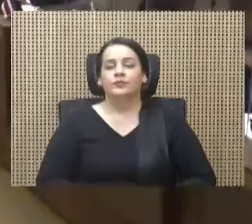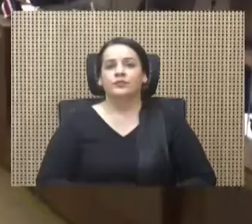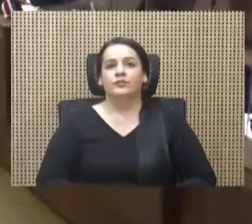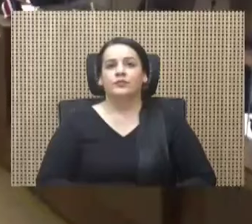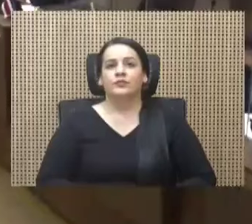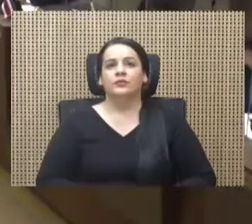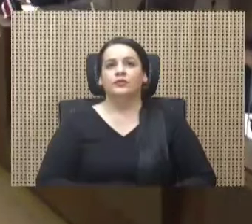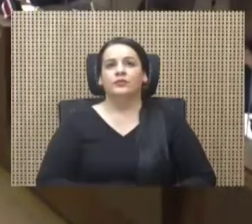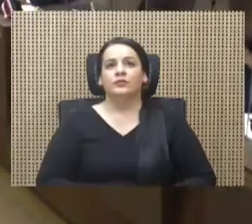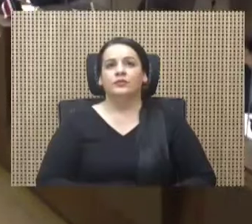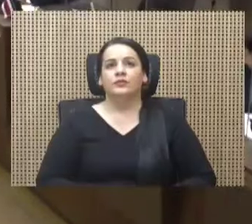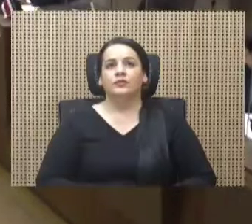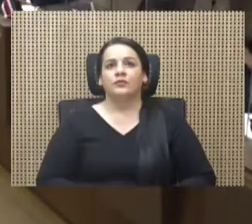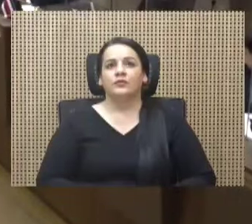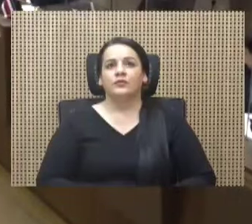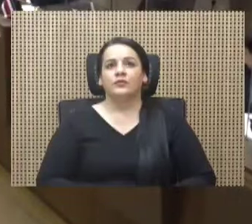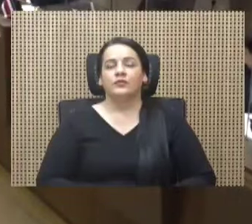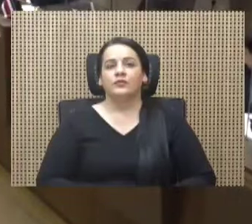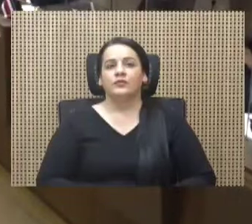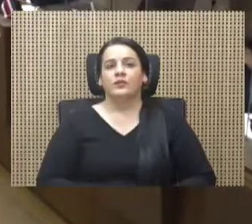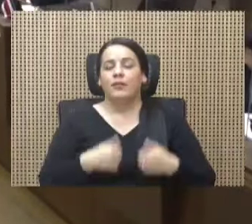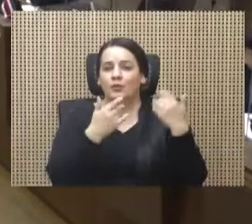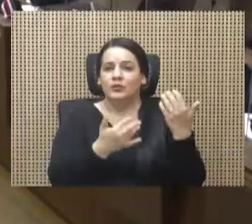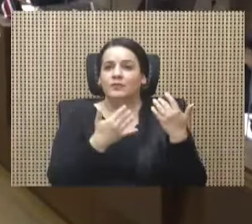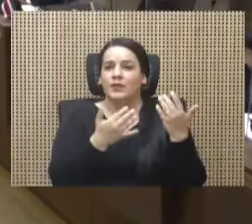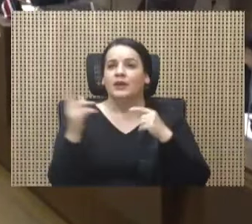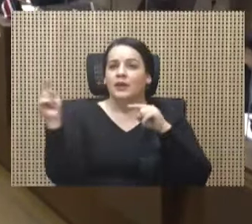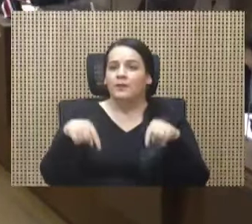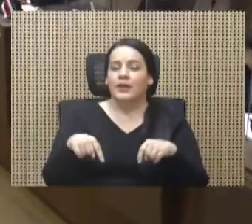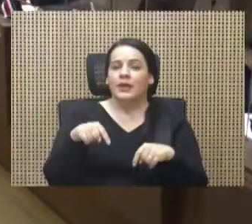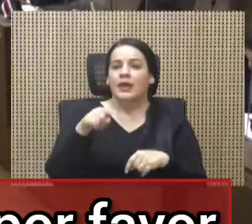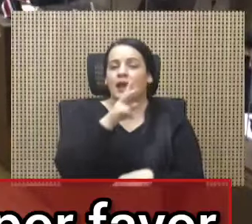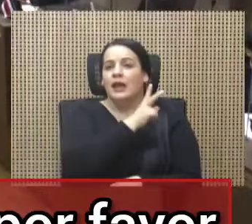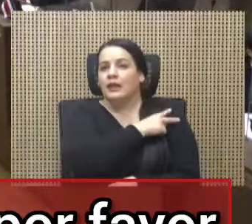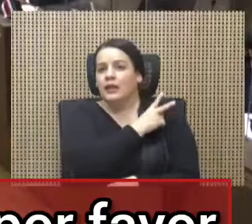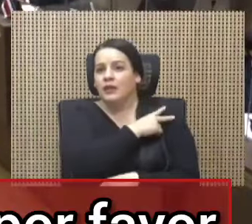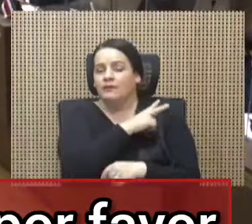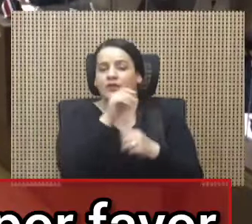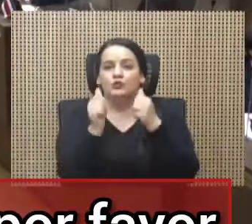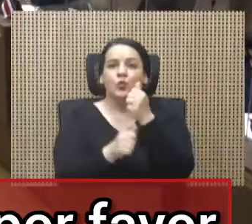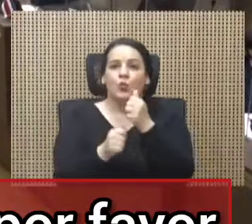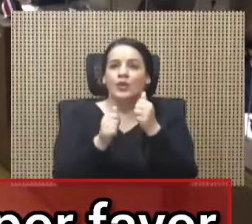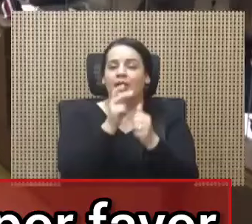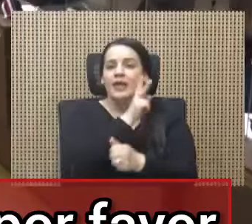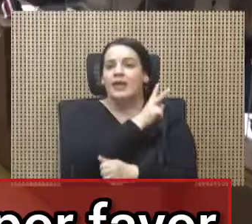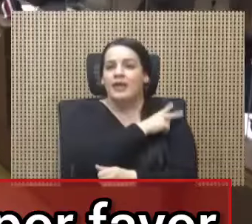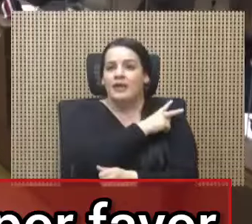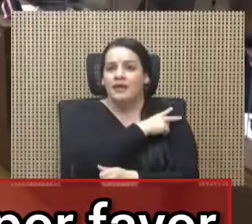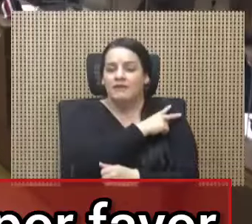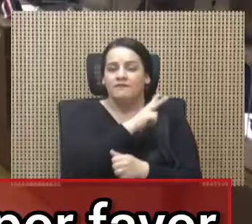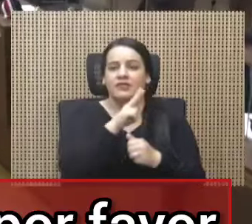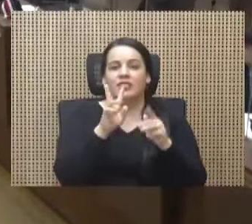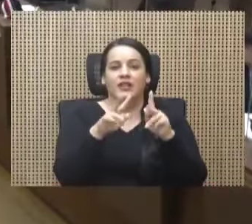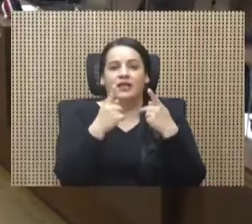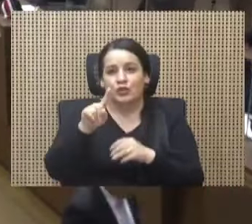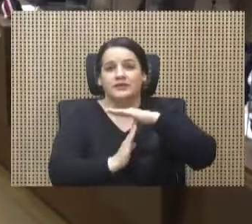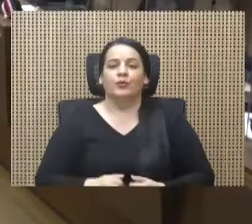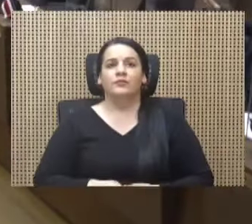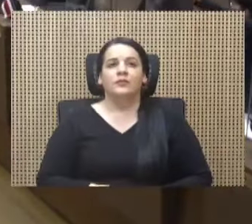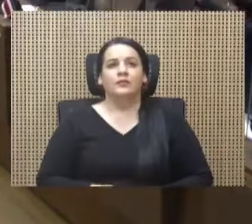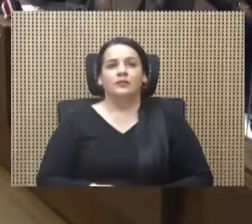Don Gilberto, vamos a esperar que venga el jefe o su jefe de la fracción, porque solo ellos pueden pedir los recesos, por favor.